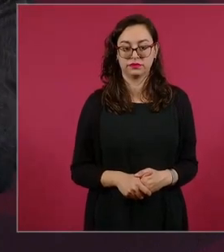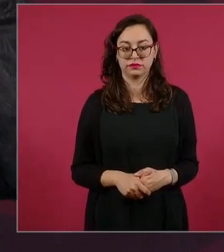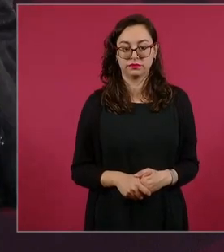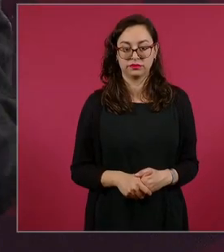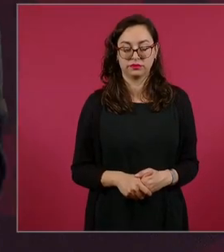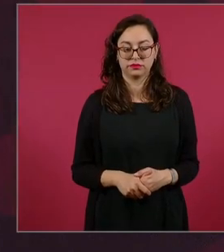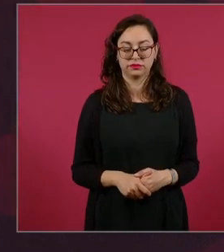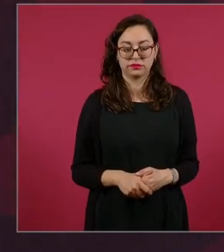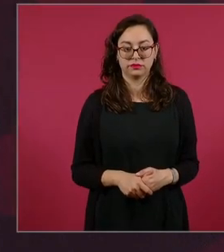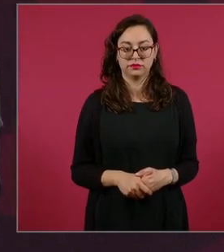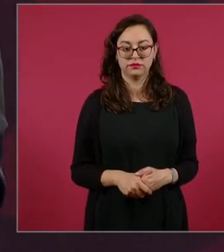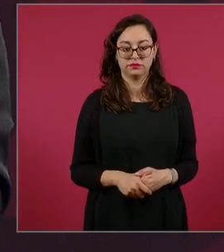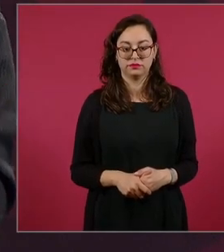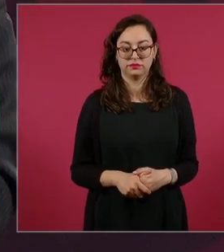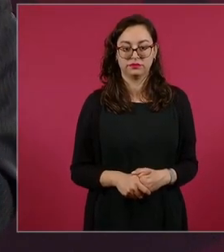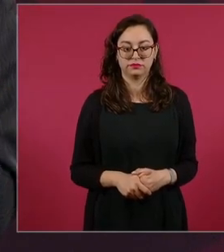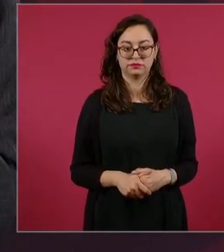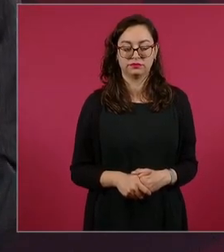a